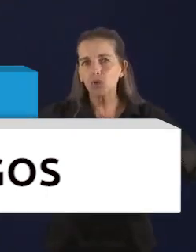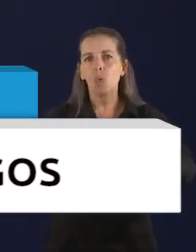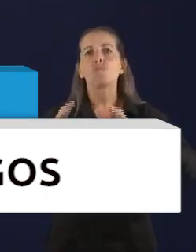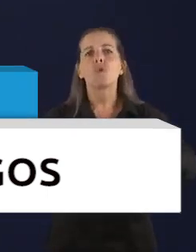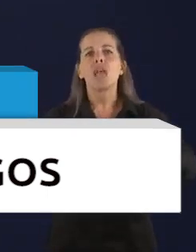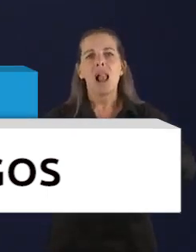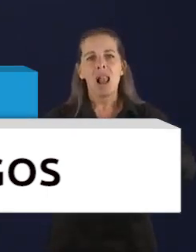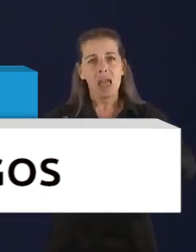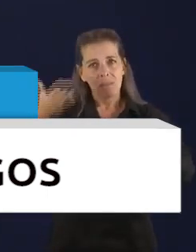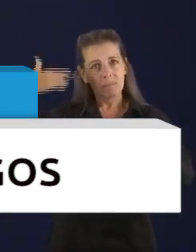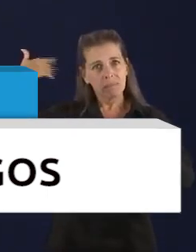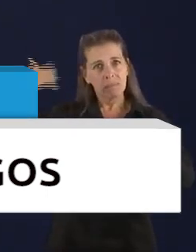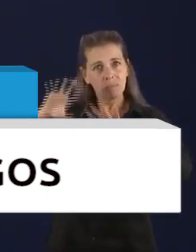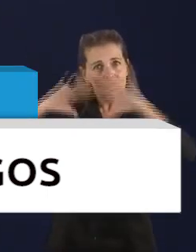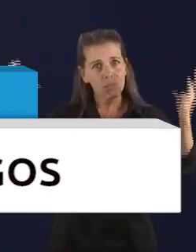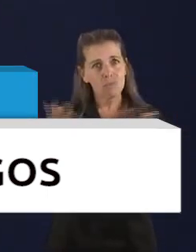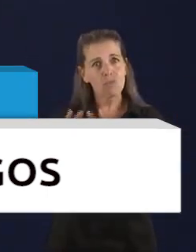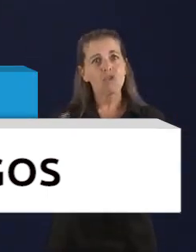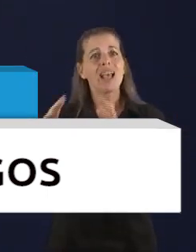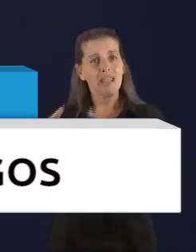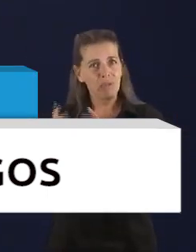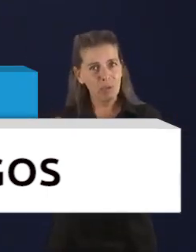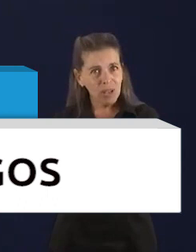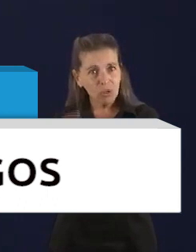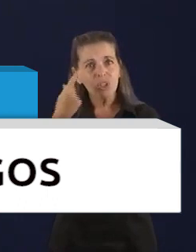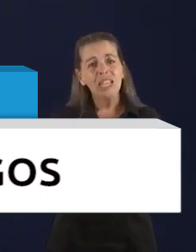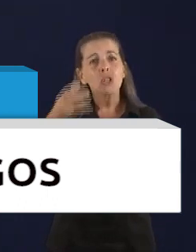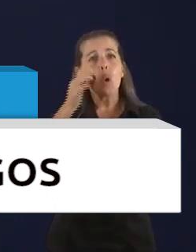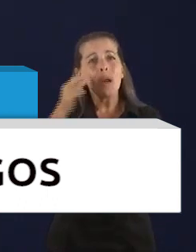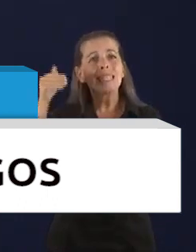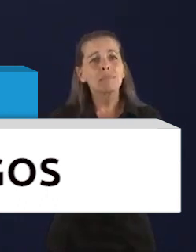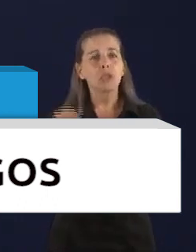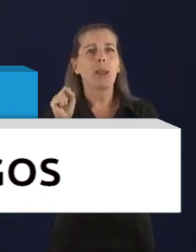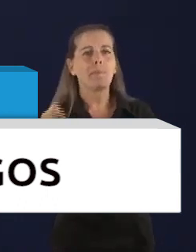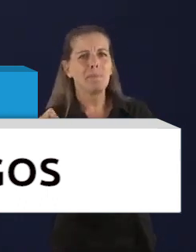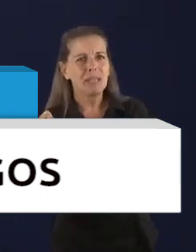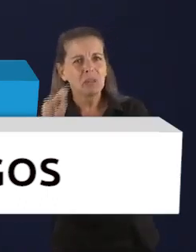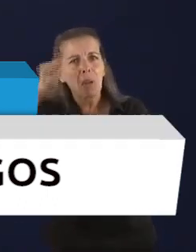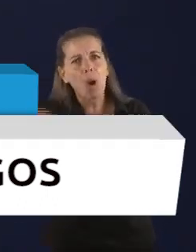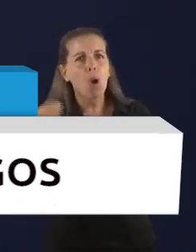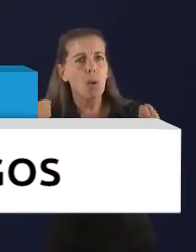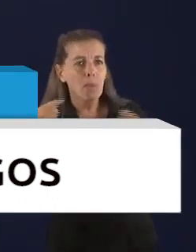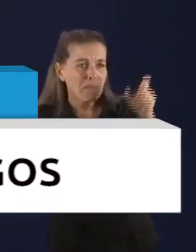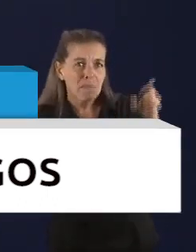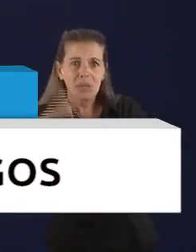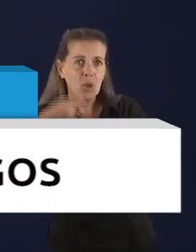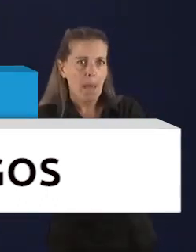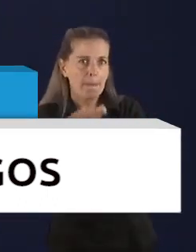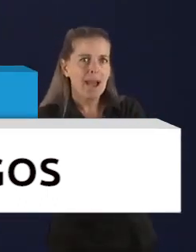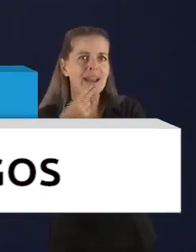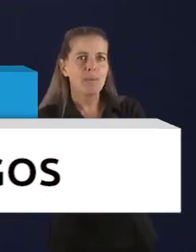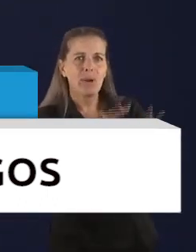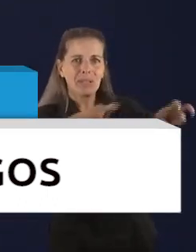de pesos que salen por supuesto de los bolsillos de los argentinos que por supuesto dentro de esos 47 millones de argentinos hay